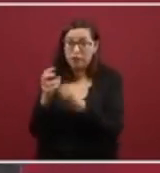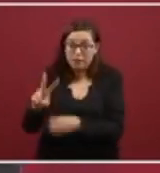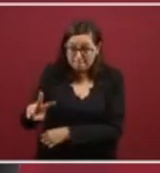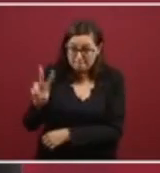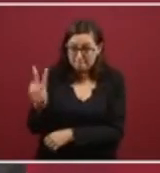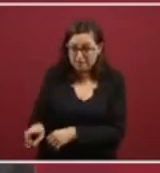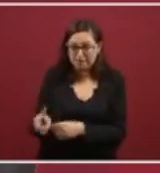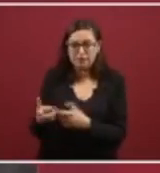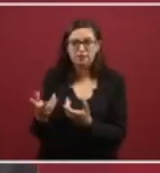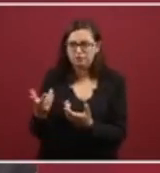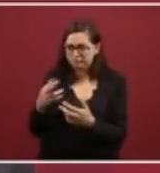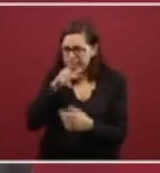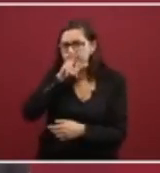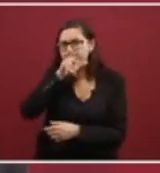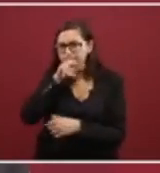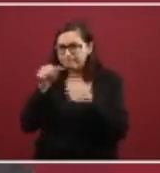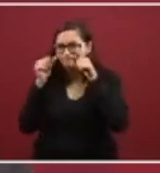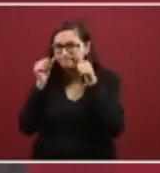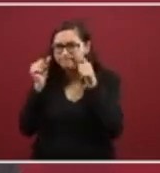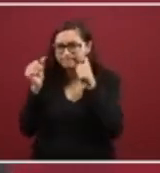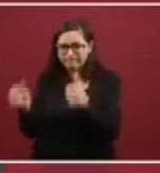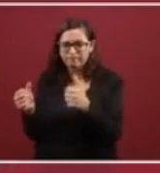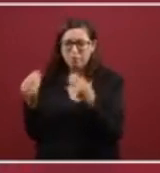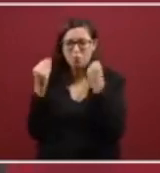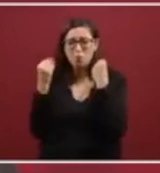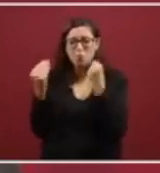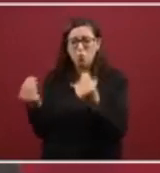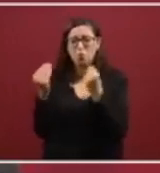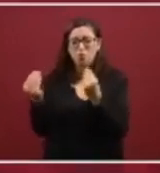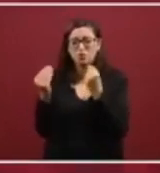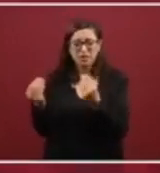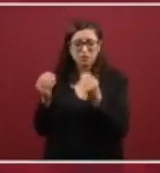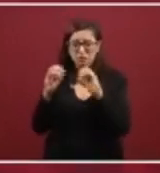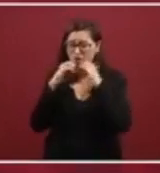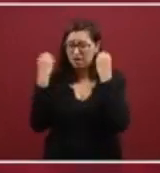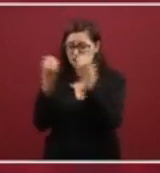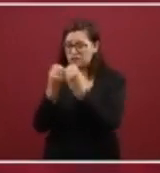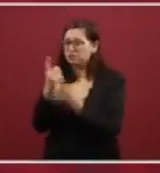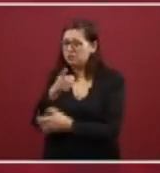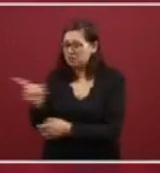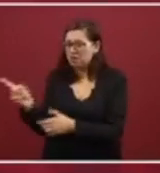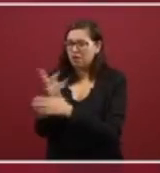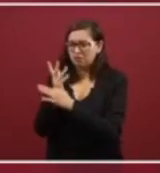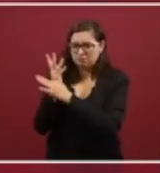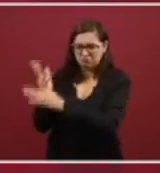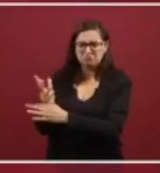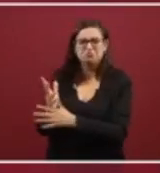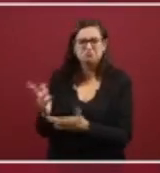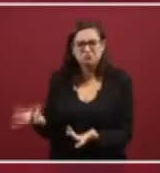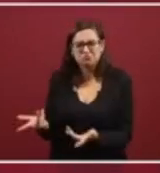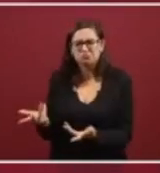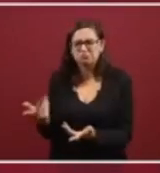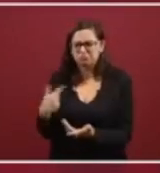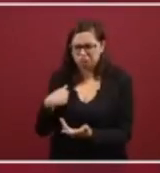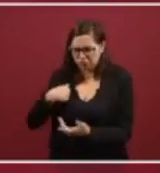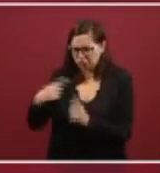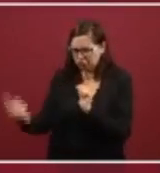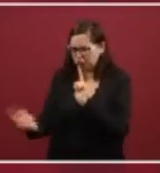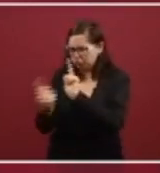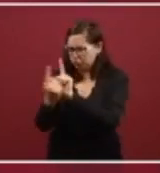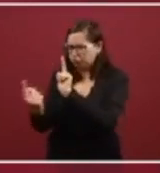preocupa, que son muchas, que tienen muchísimo que decir, y por supuesto que el presidente me ha pedido que hable con, no solo que